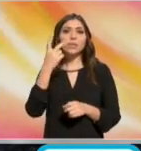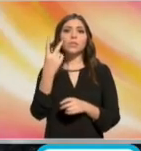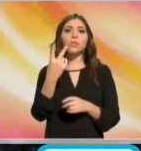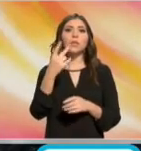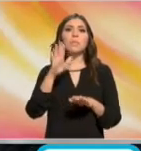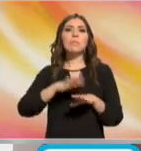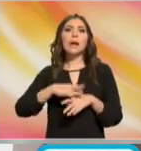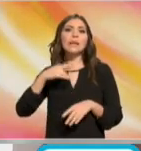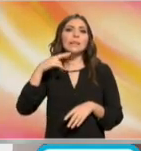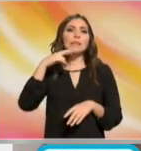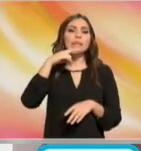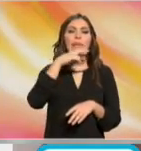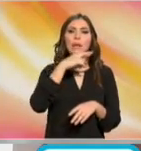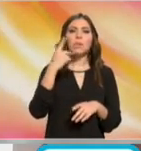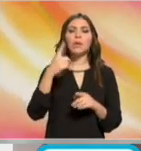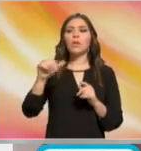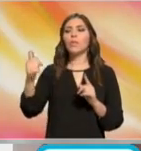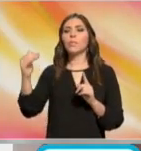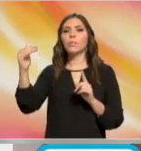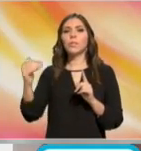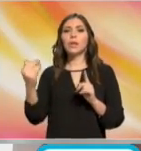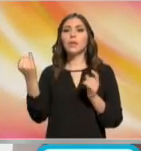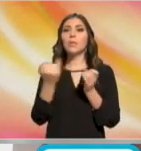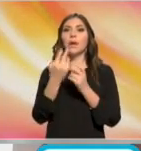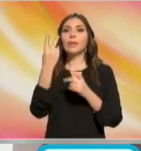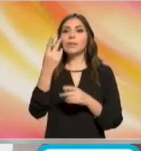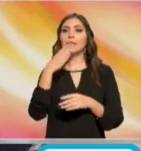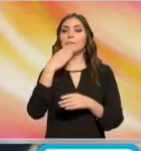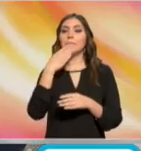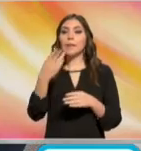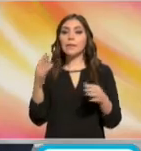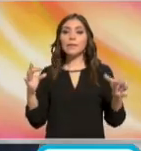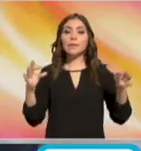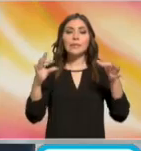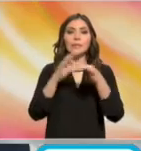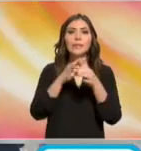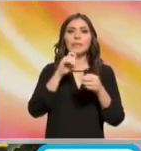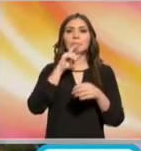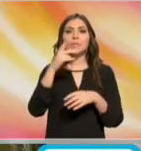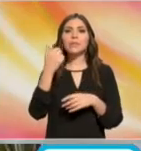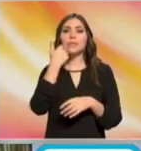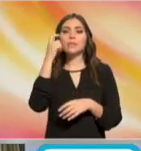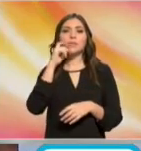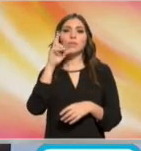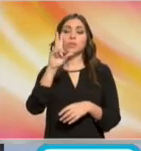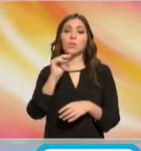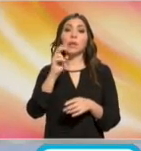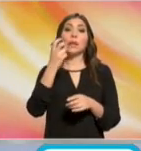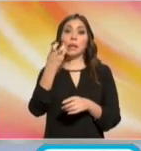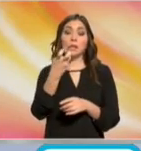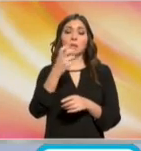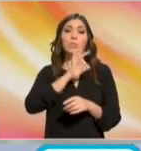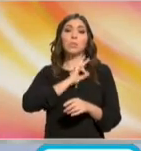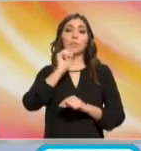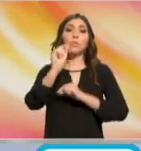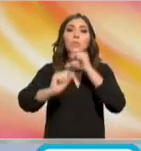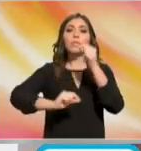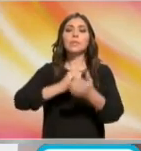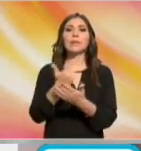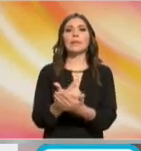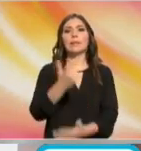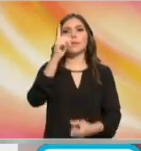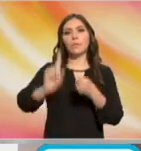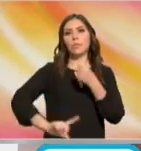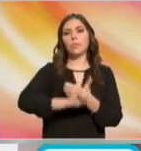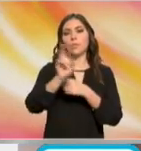Y estamos hablando que esto se puede volver un problema grave en la pareja si no se le pone atención. Okay. Lo normal es que la pareja